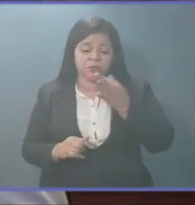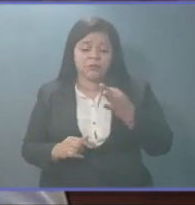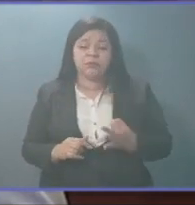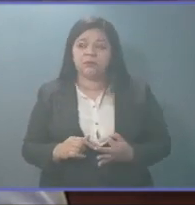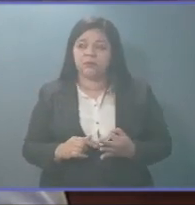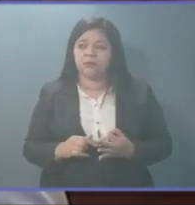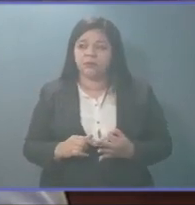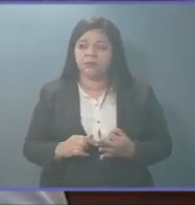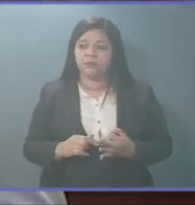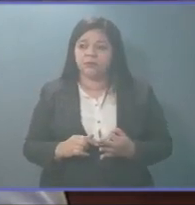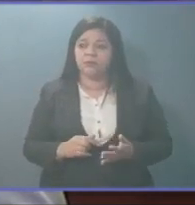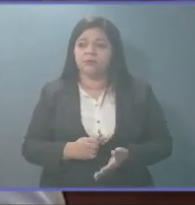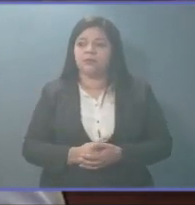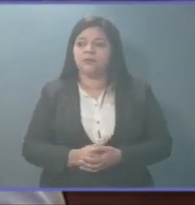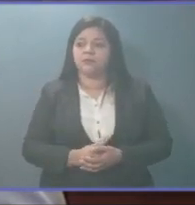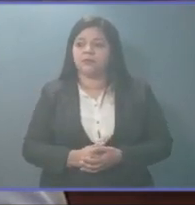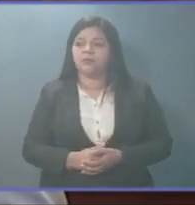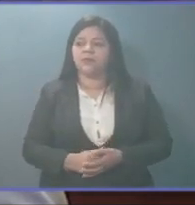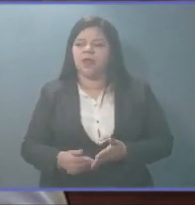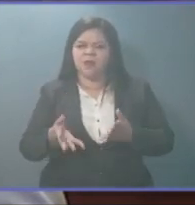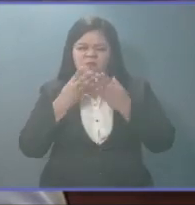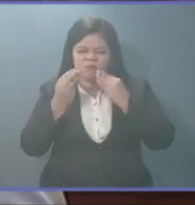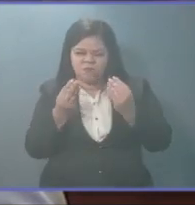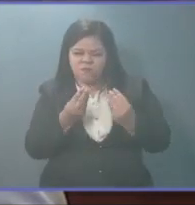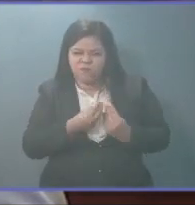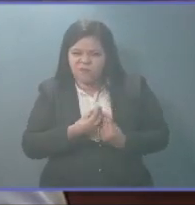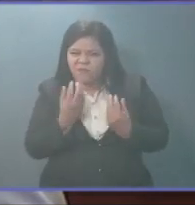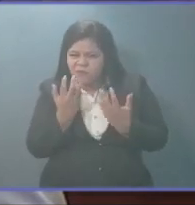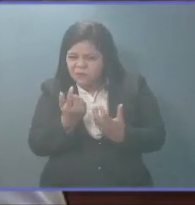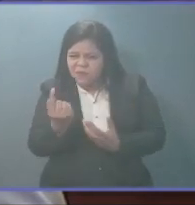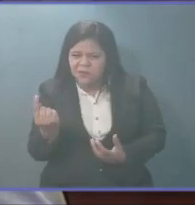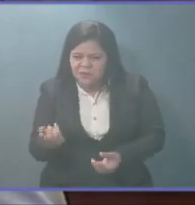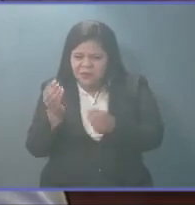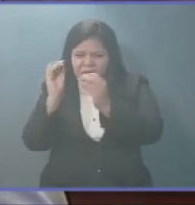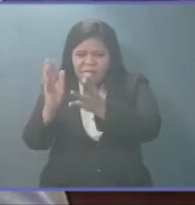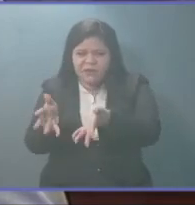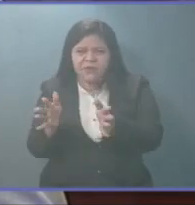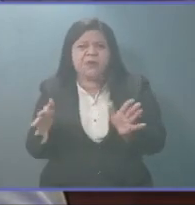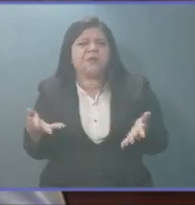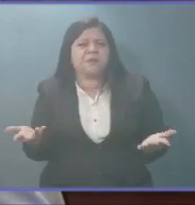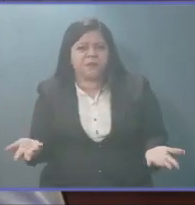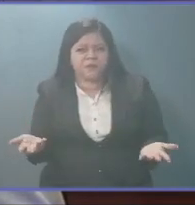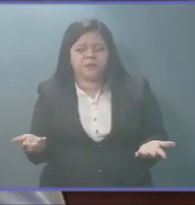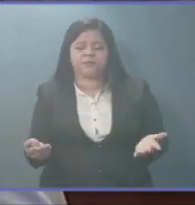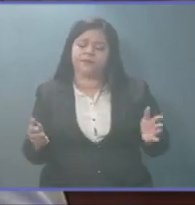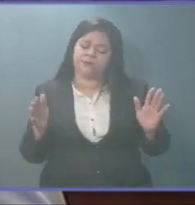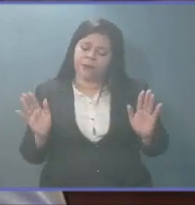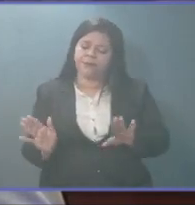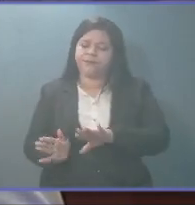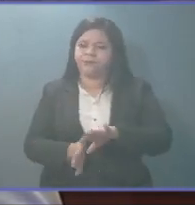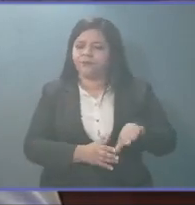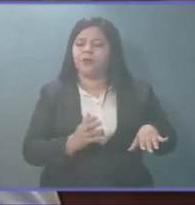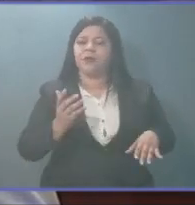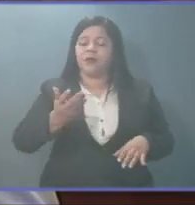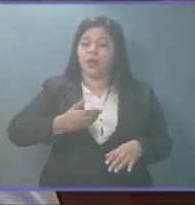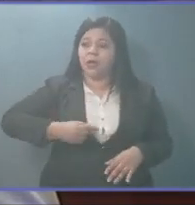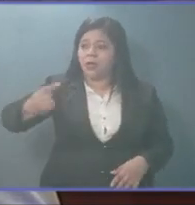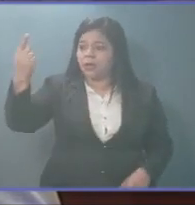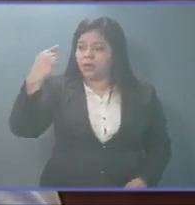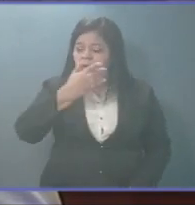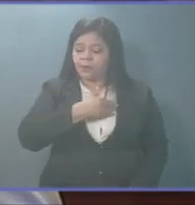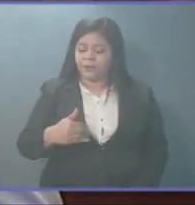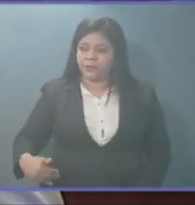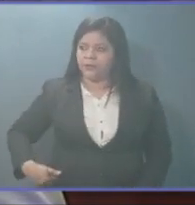tranquilos? ¿Cómo soportan abandonar a tanta gente? Por otra parte, hemos sido instruidos por nuestro